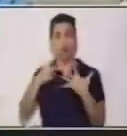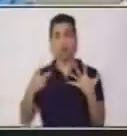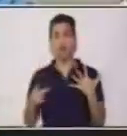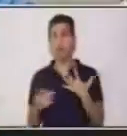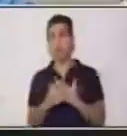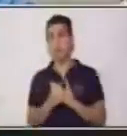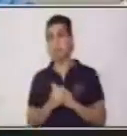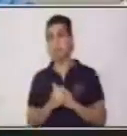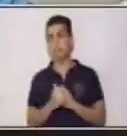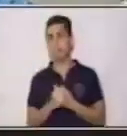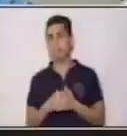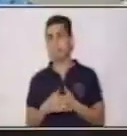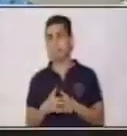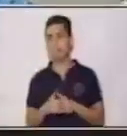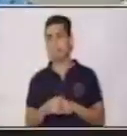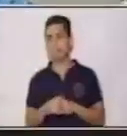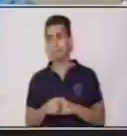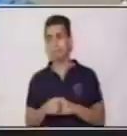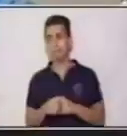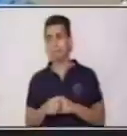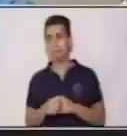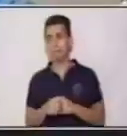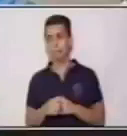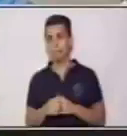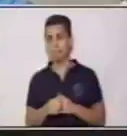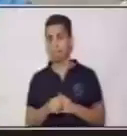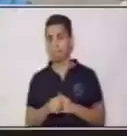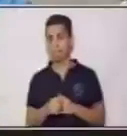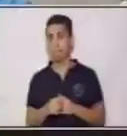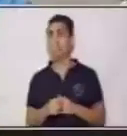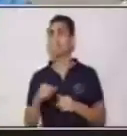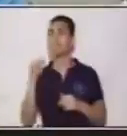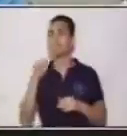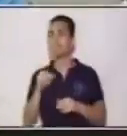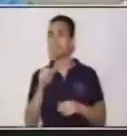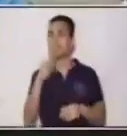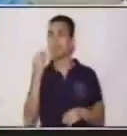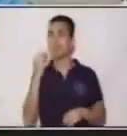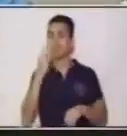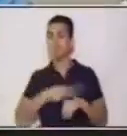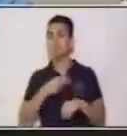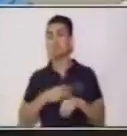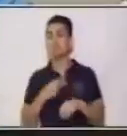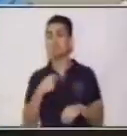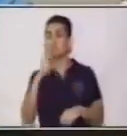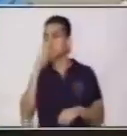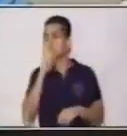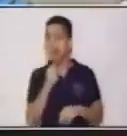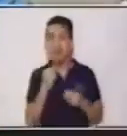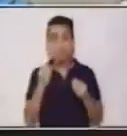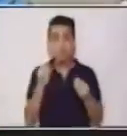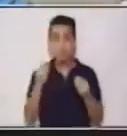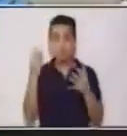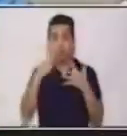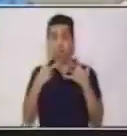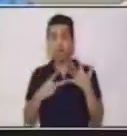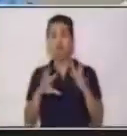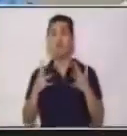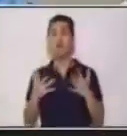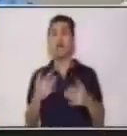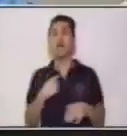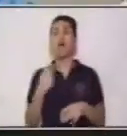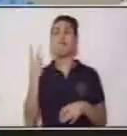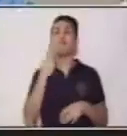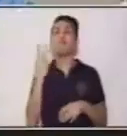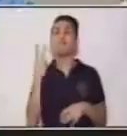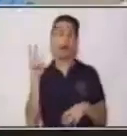Algo muy frecuente en lo que es la pobreza léxica es en el uso de verbos que sirven para todo propósito,